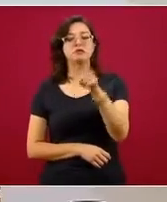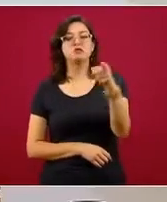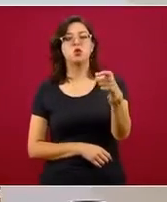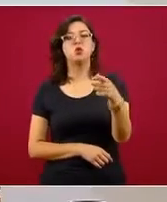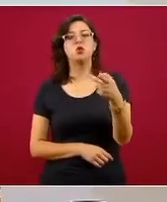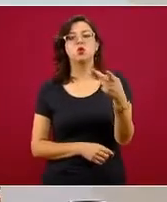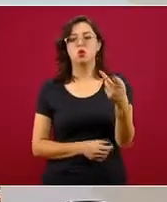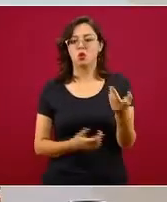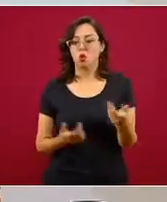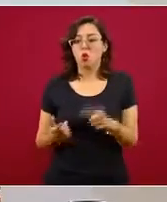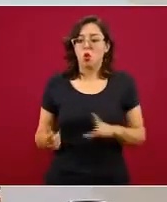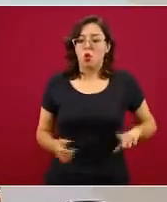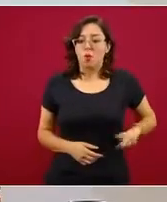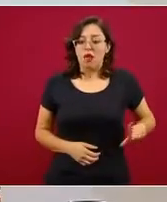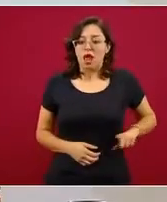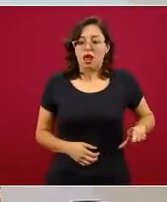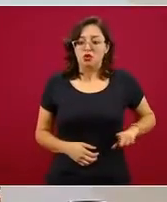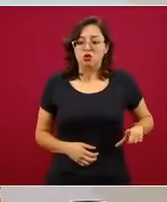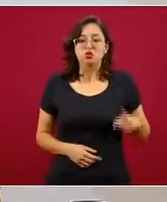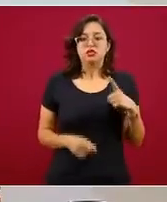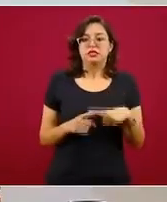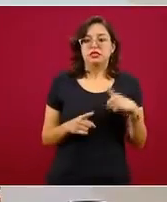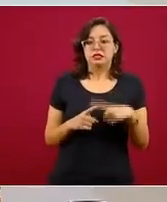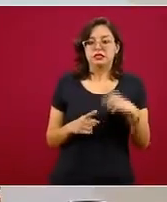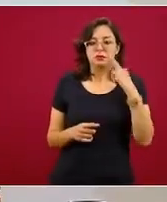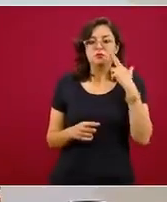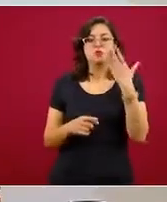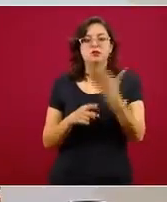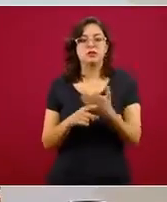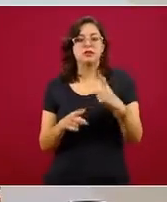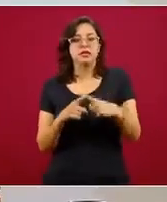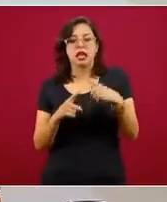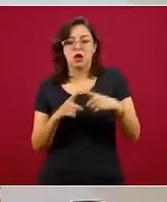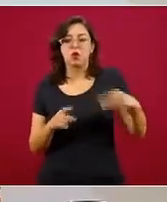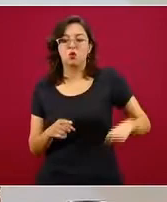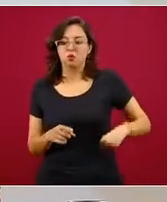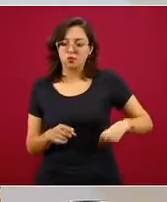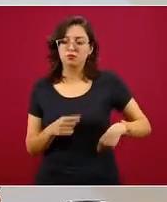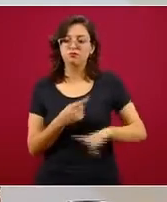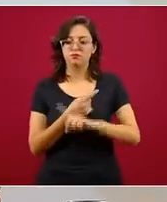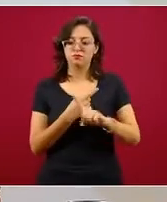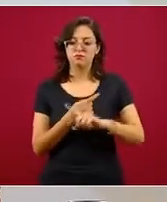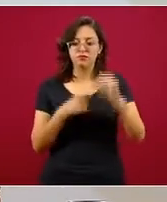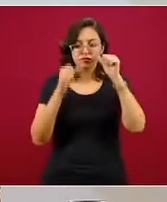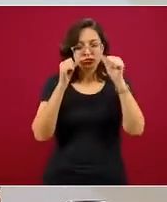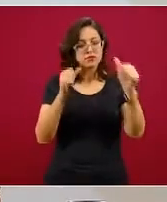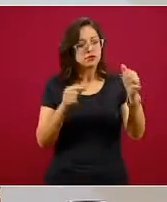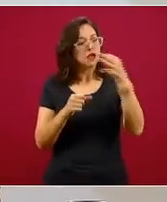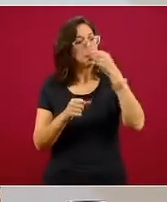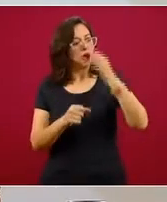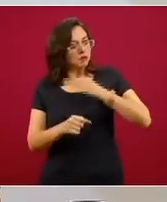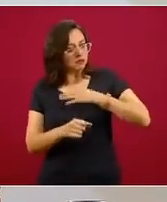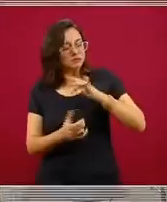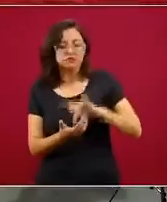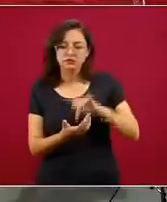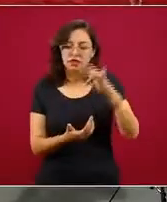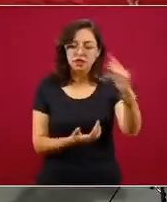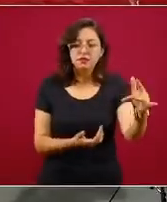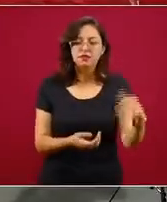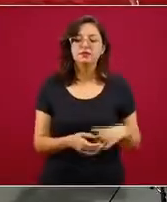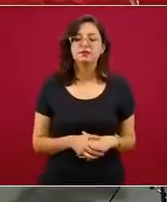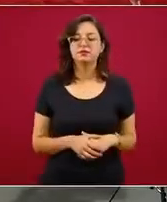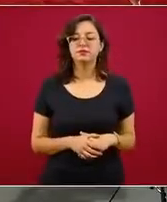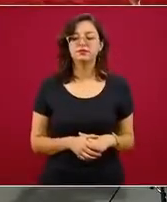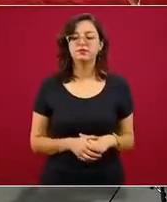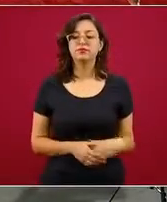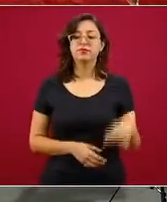contratante público, para que se deslinden las responsabilidades necesarias y se atienda el problema. Le agradezco que lo alerte. Muchas gracias, Daniel.